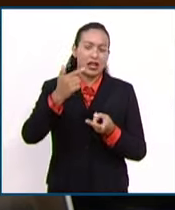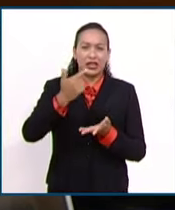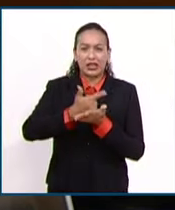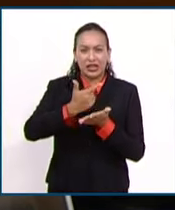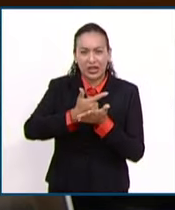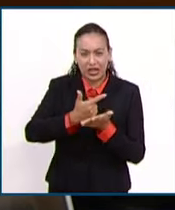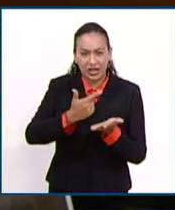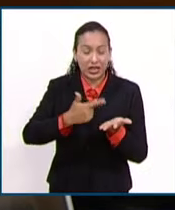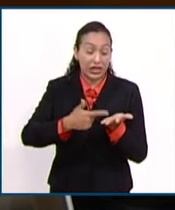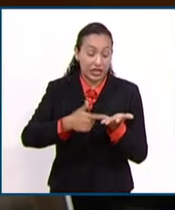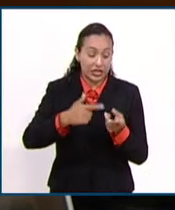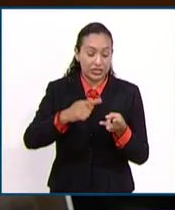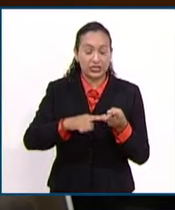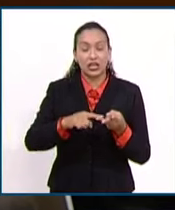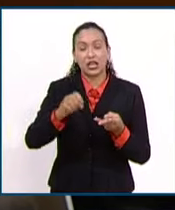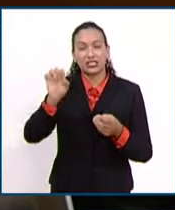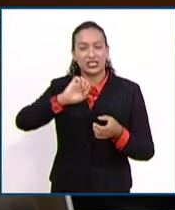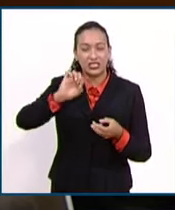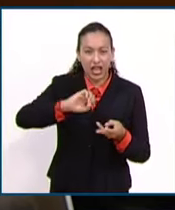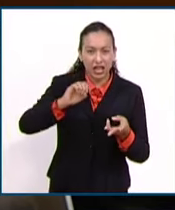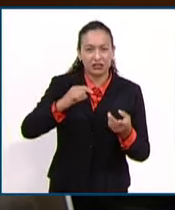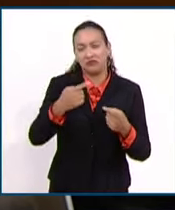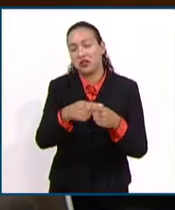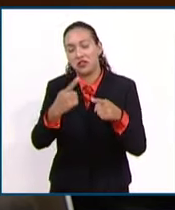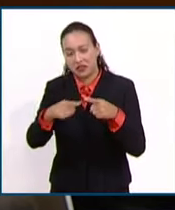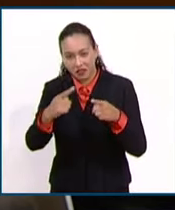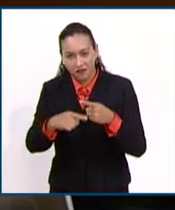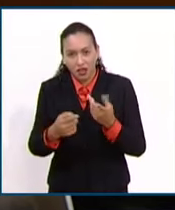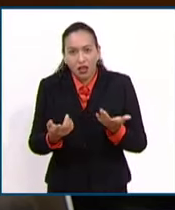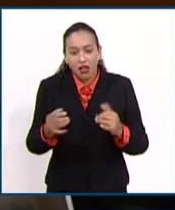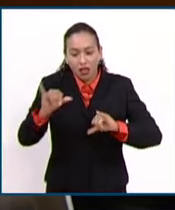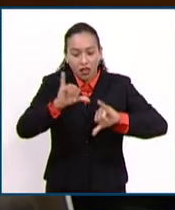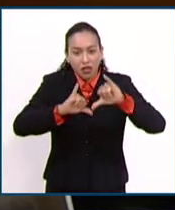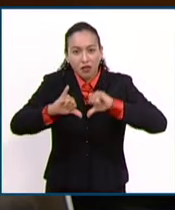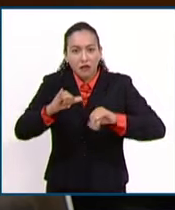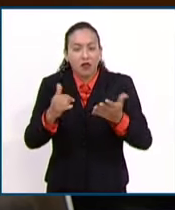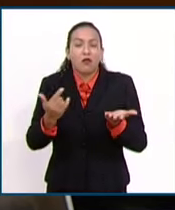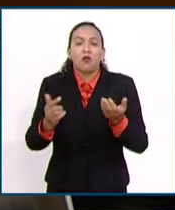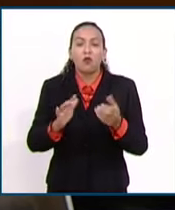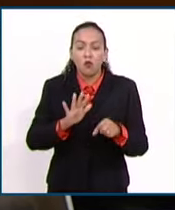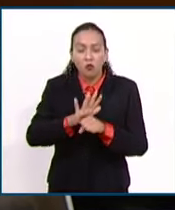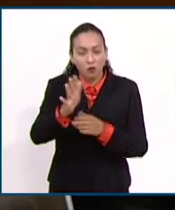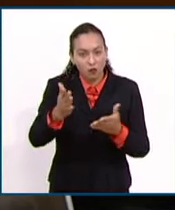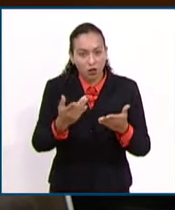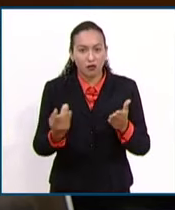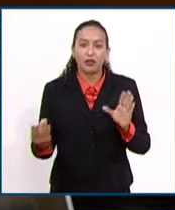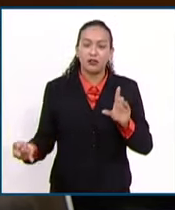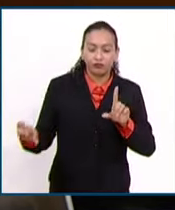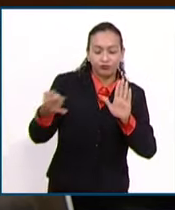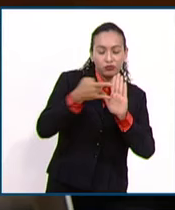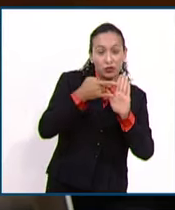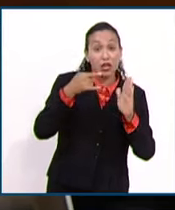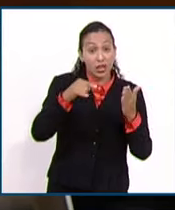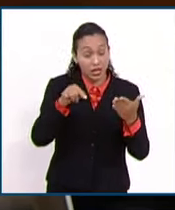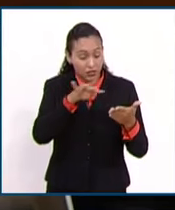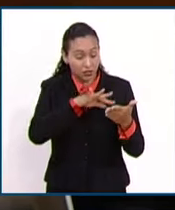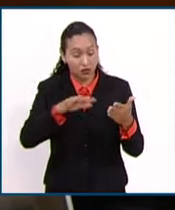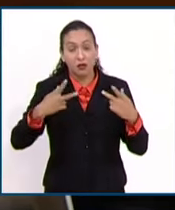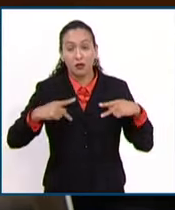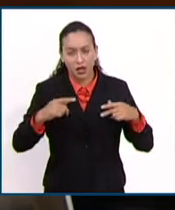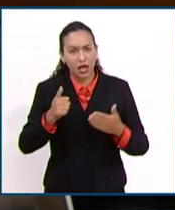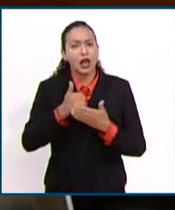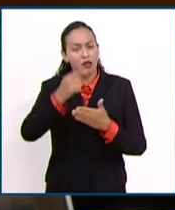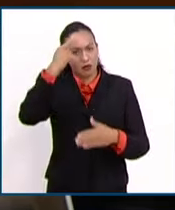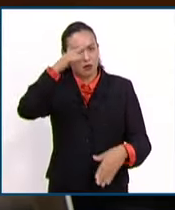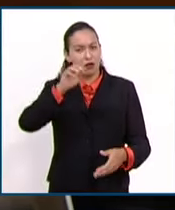grasas, en sodio o cualquier otra sustancia nociva, lo cual tiende naturalmente a proteger el derecho a la salud, a